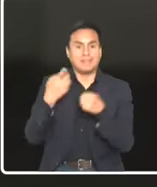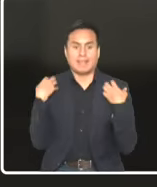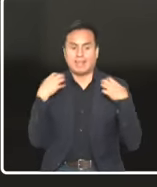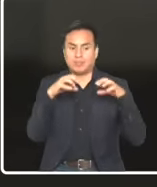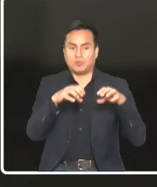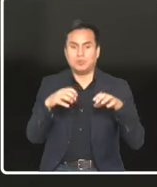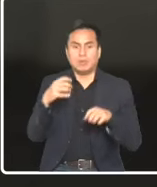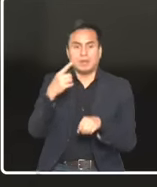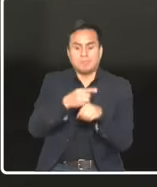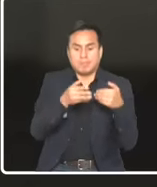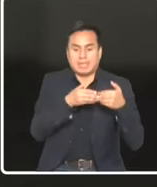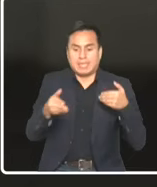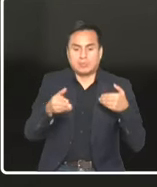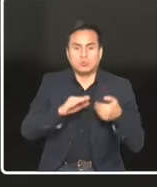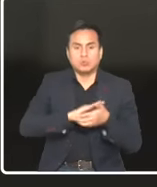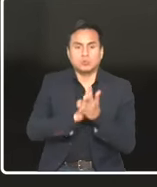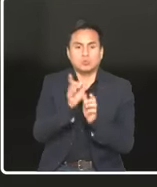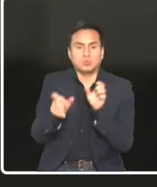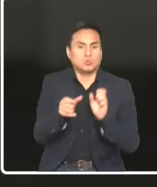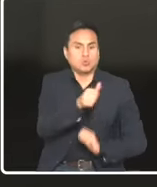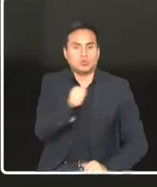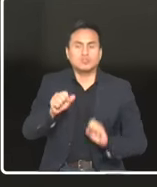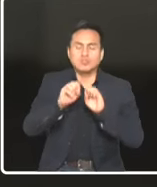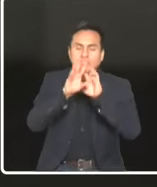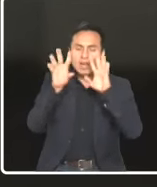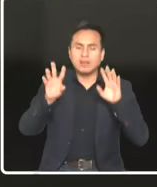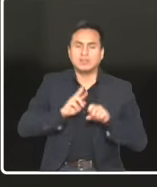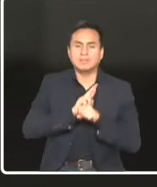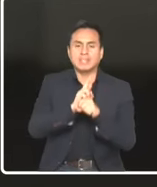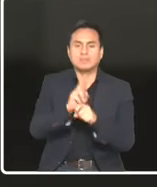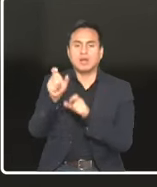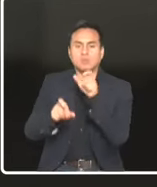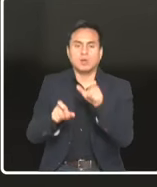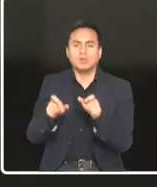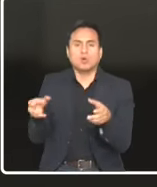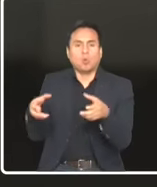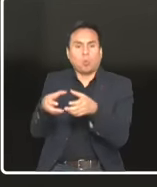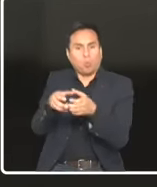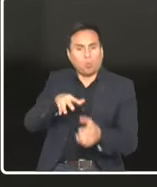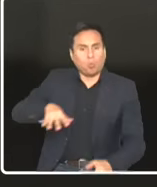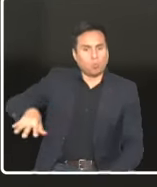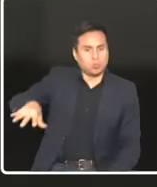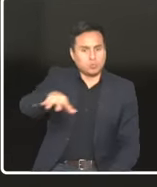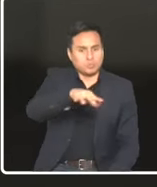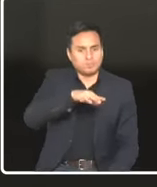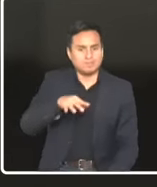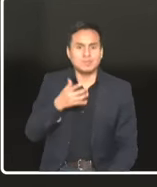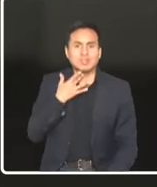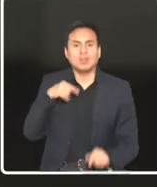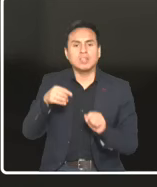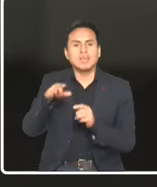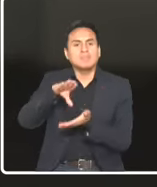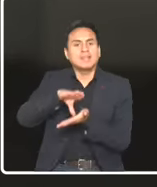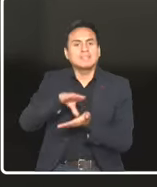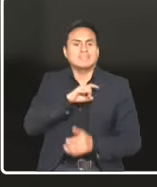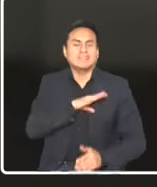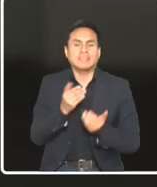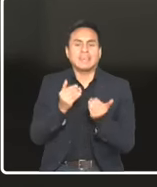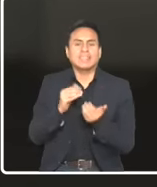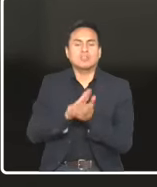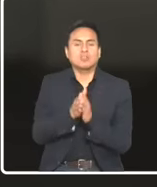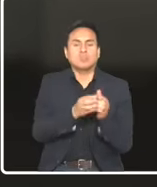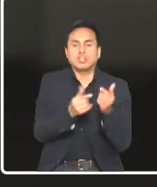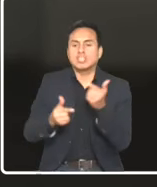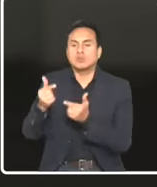en este mandato todos tengamos Claro que representamos al pueblo en su conjunto porque hoy el país quiere Que todos los